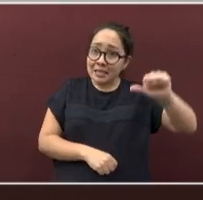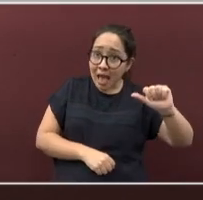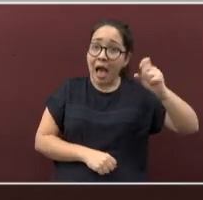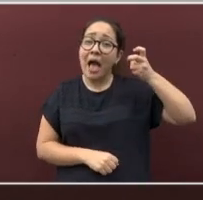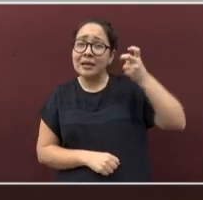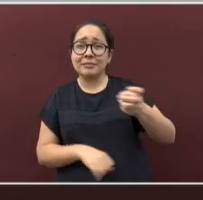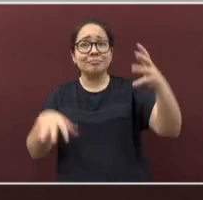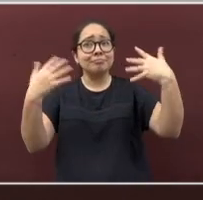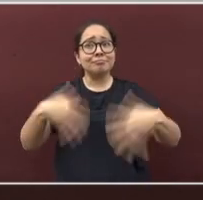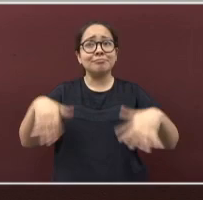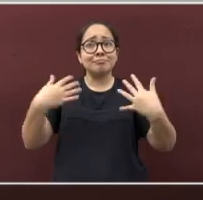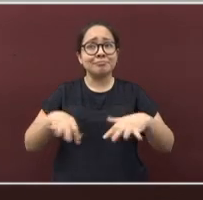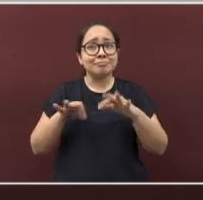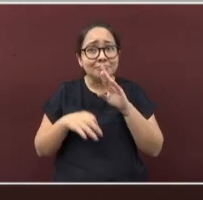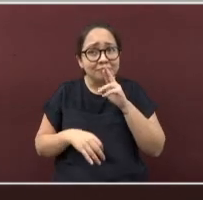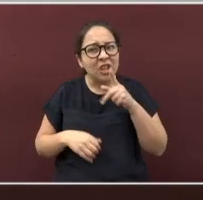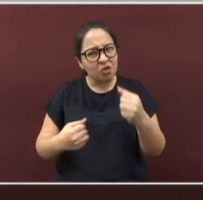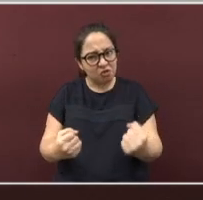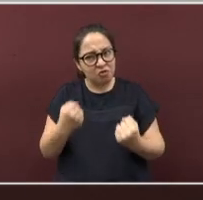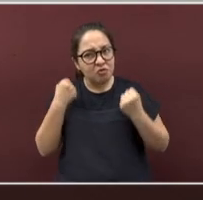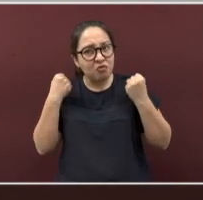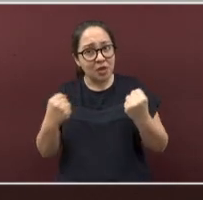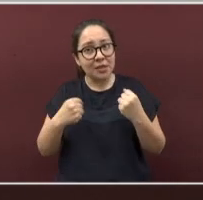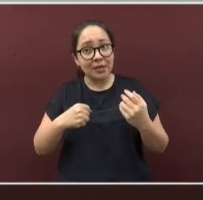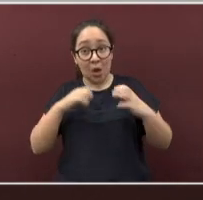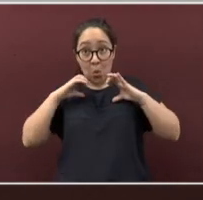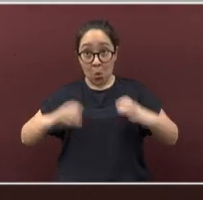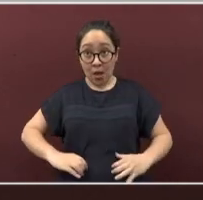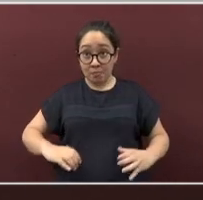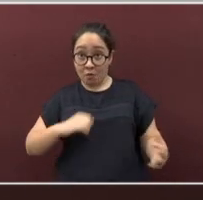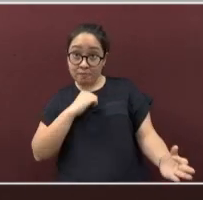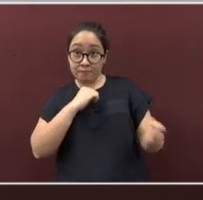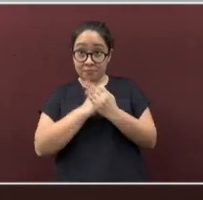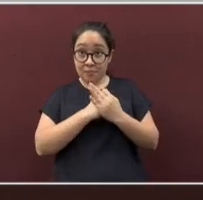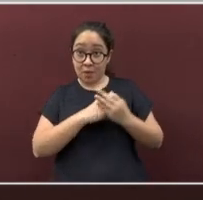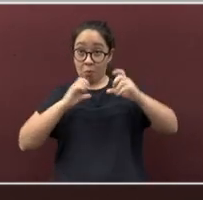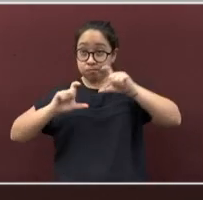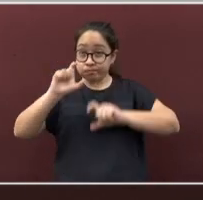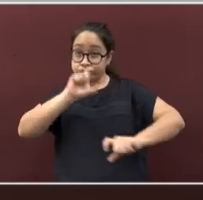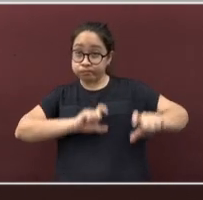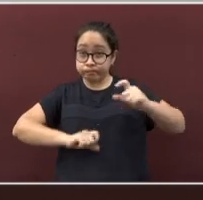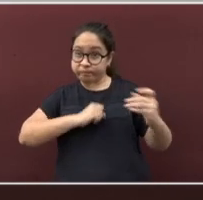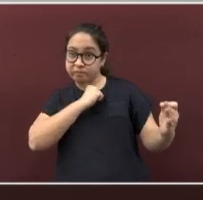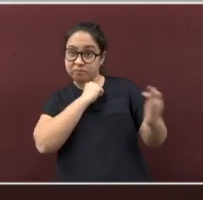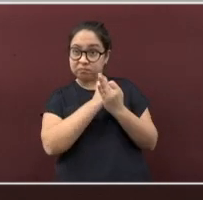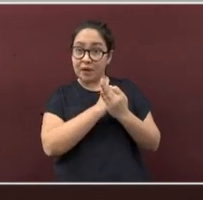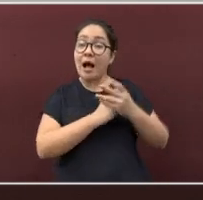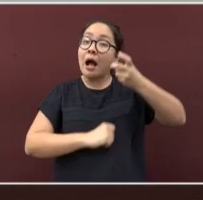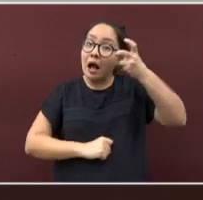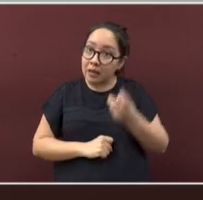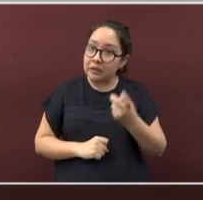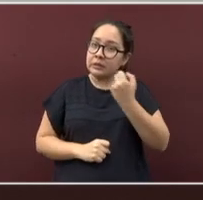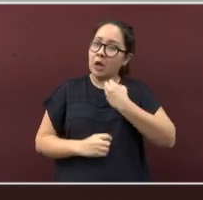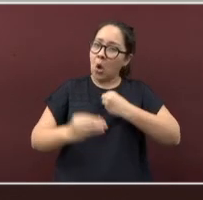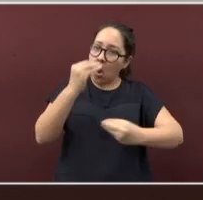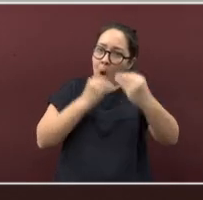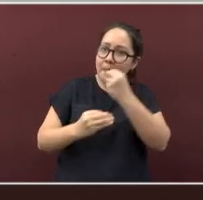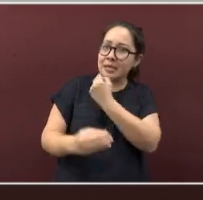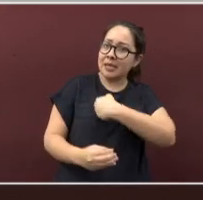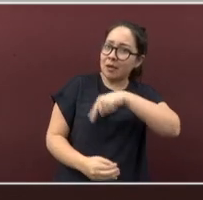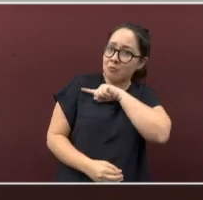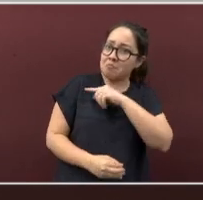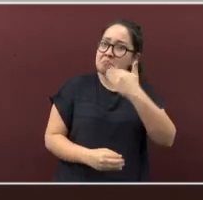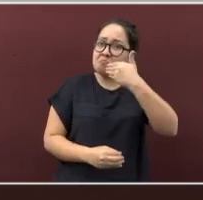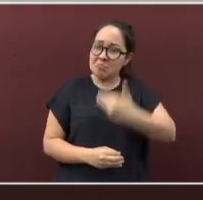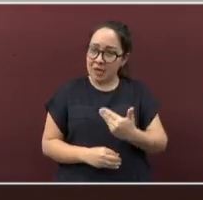saber que es mucho mejor fortalecer las defensas del cuerpo con la sana alimentación además